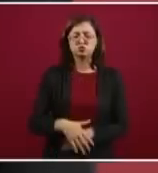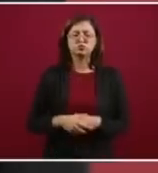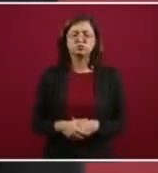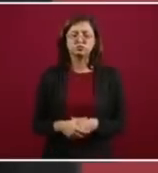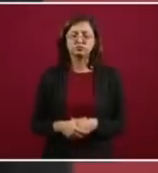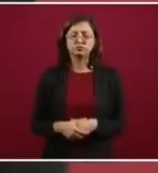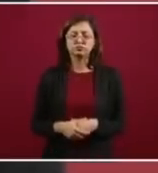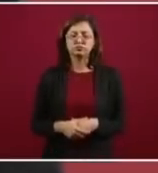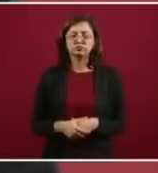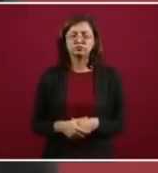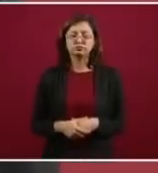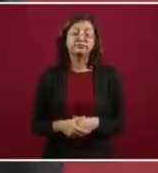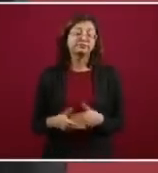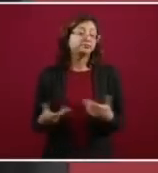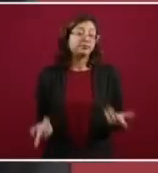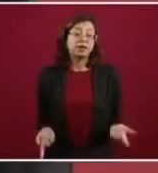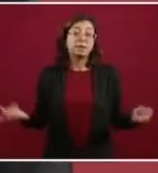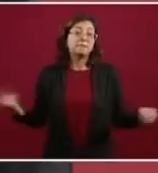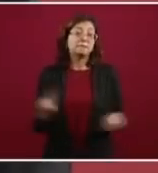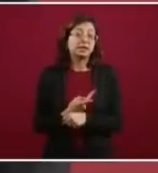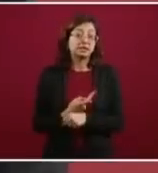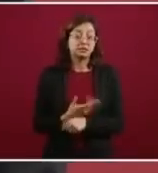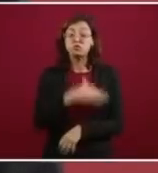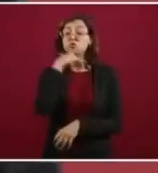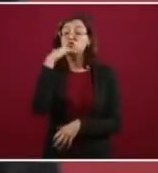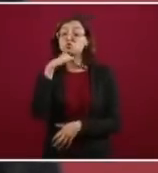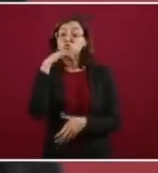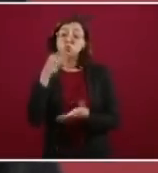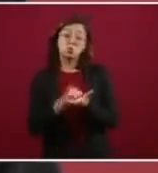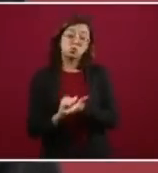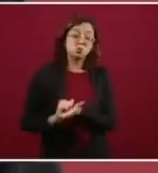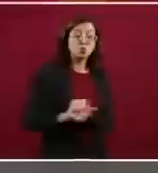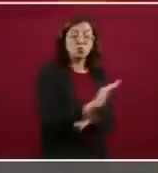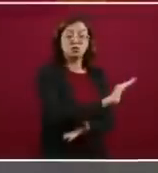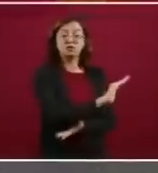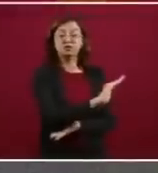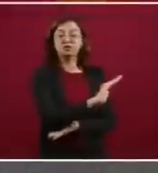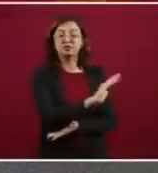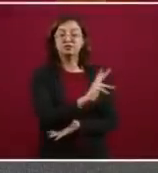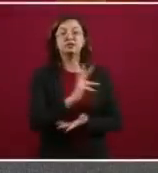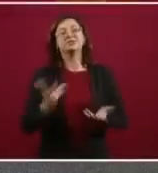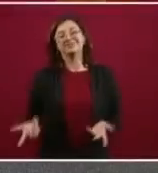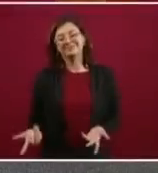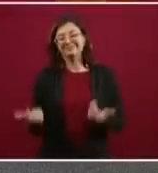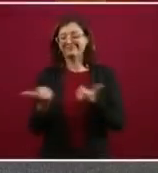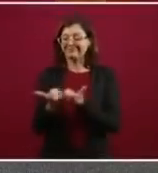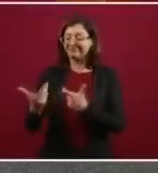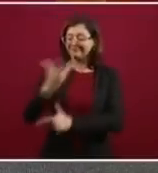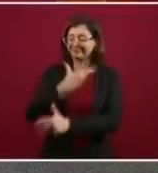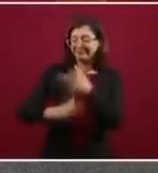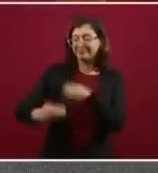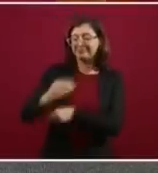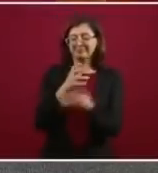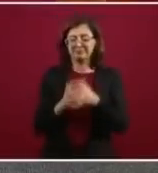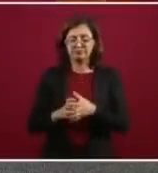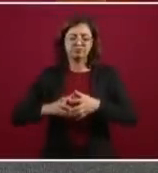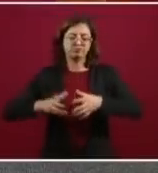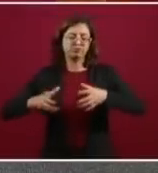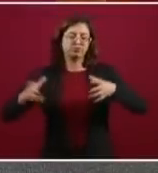Entonces, al no existir la corrupción, pues tiene que haber crecimiento económico y va a